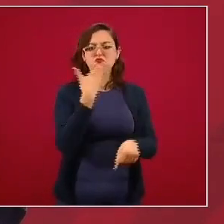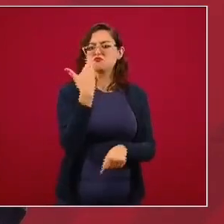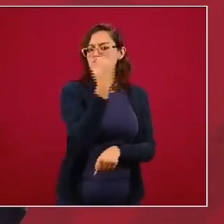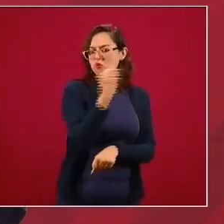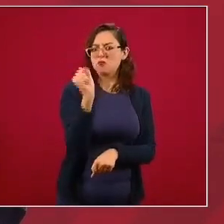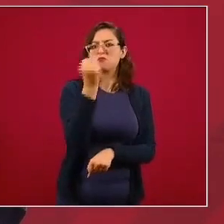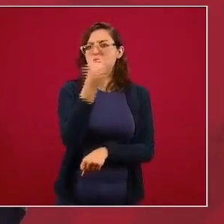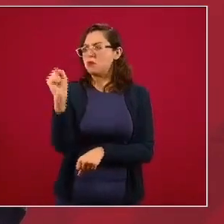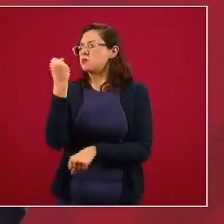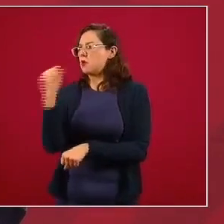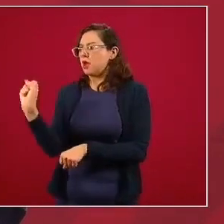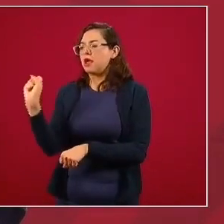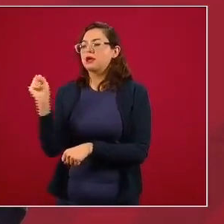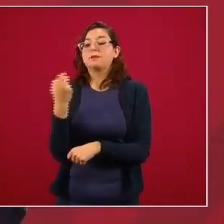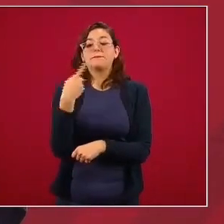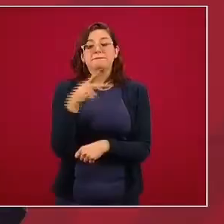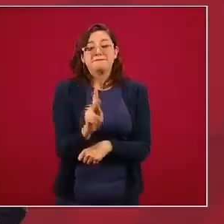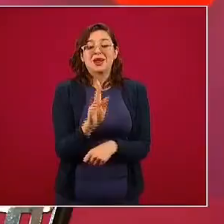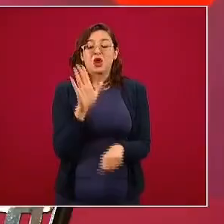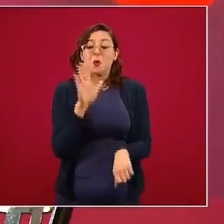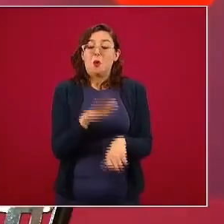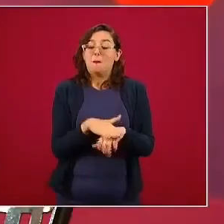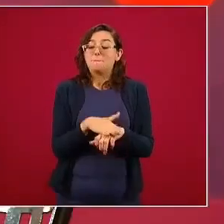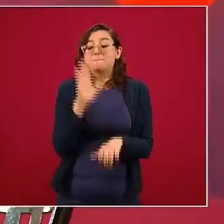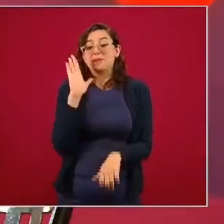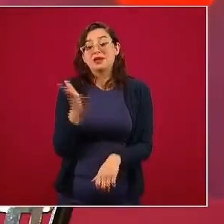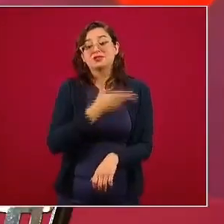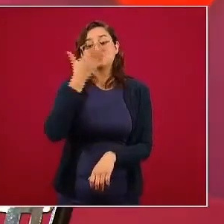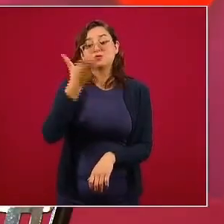luego, mayormente las unidades